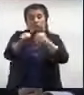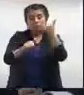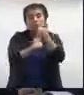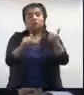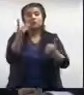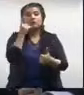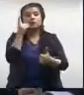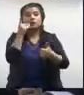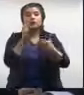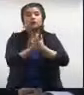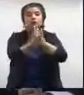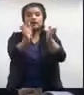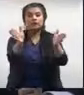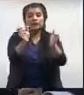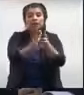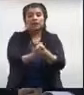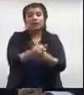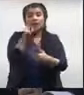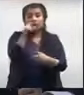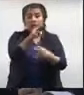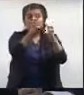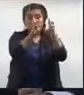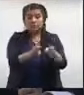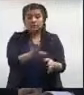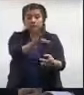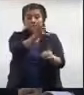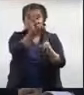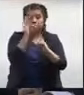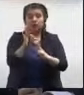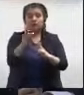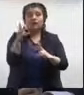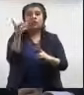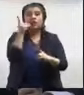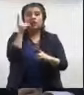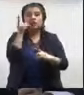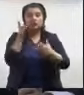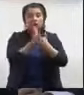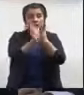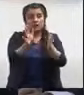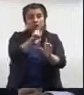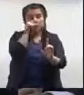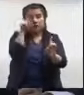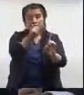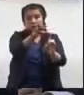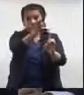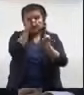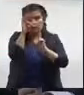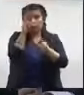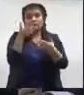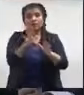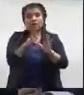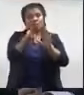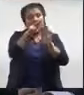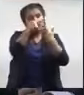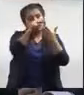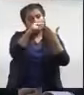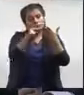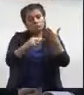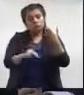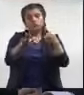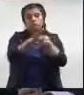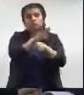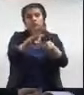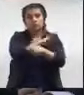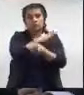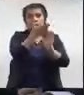General será nombrado por el director general y este deberá llenar los mismos requisitos